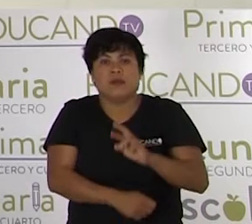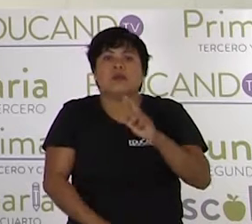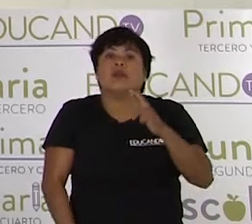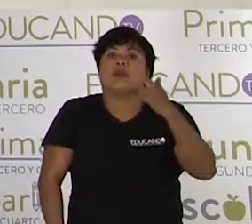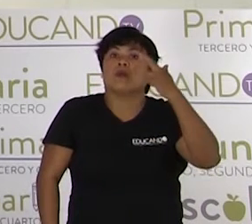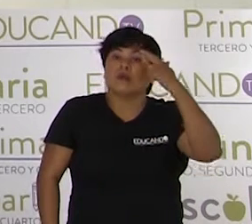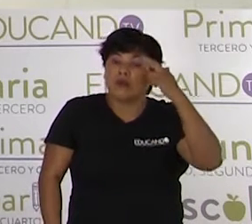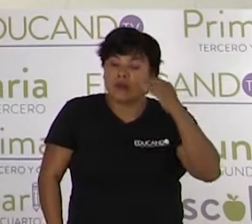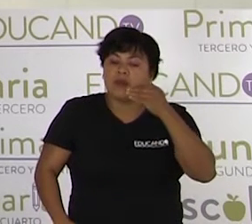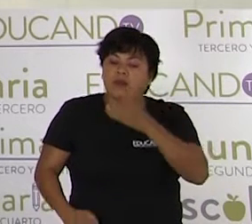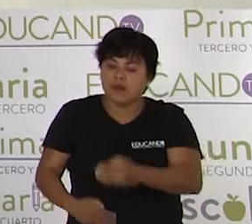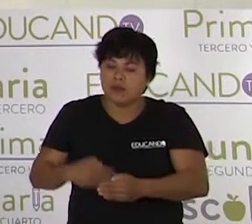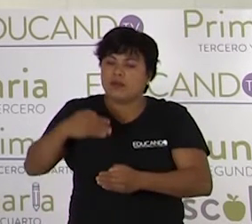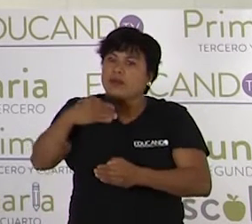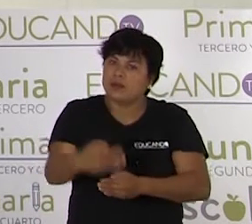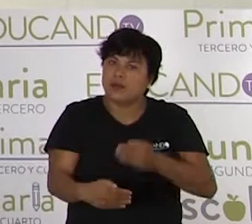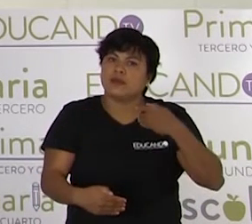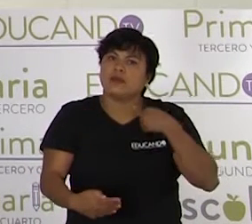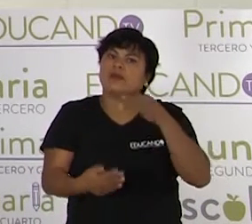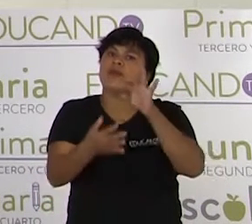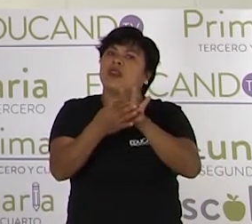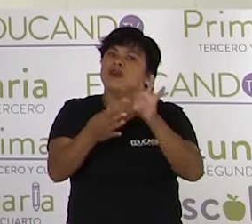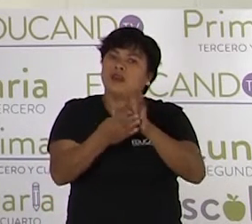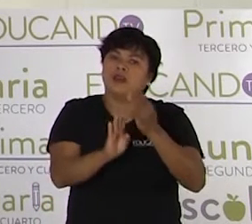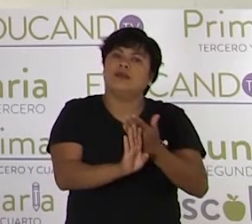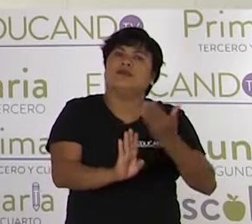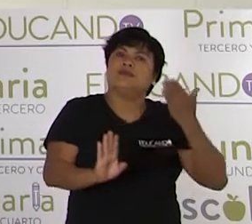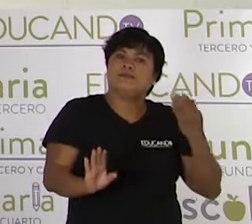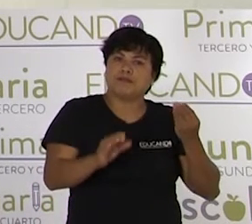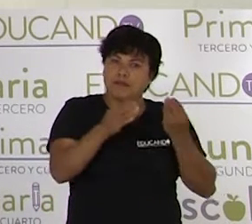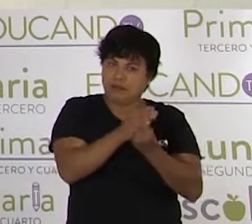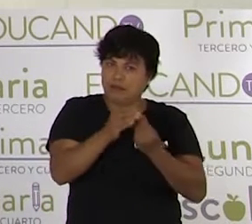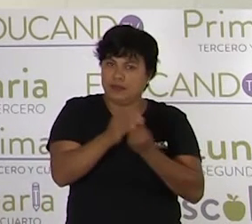Acuérdate de los pasos que te expliqué en la sesión pasada.